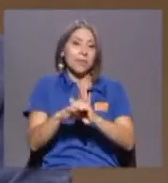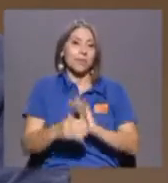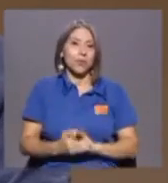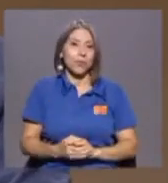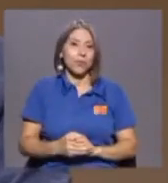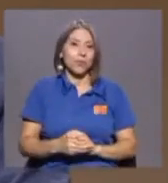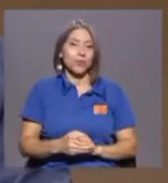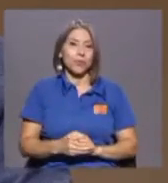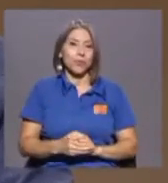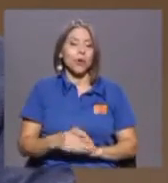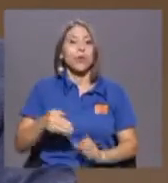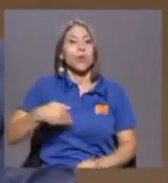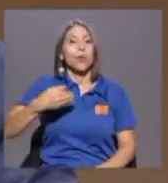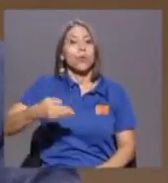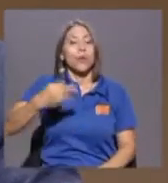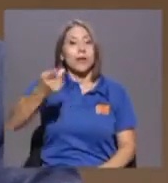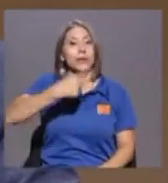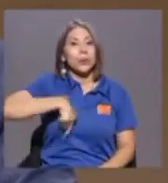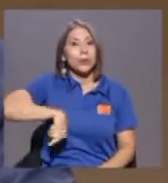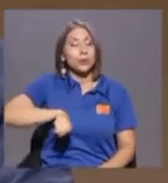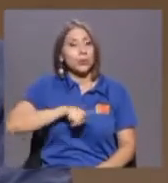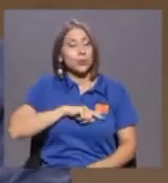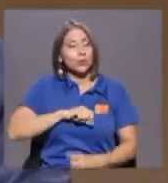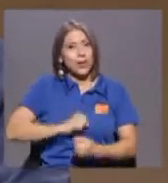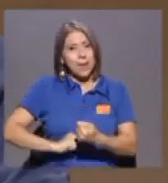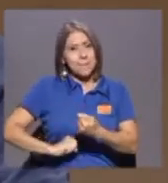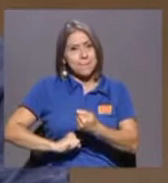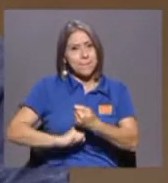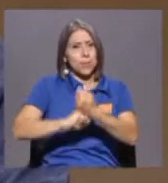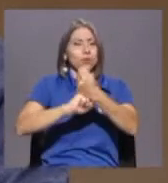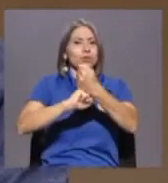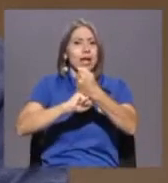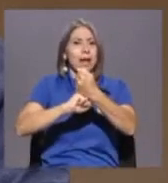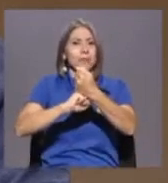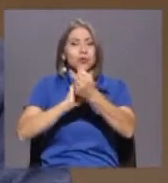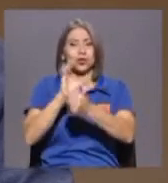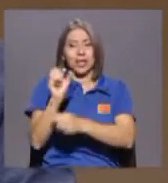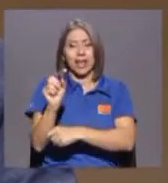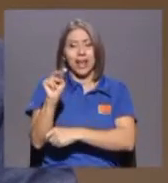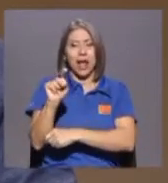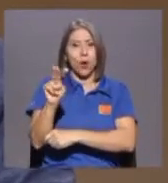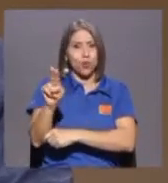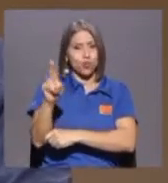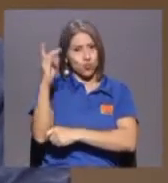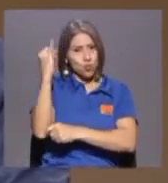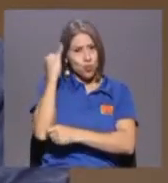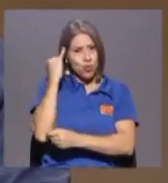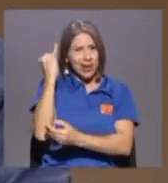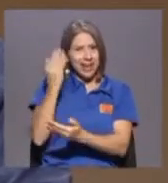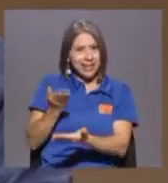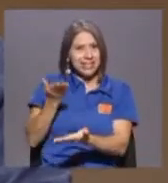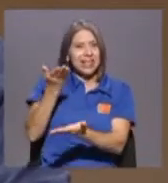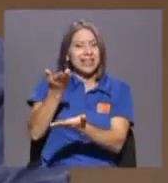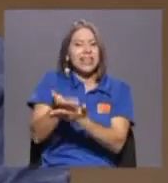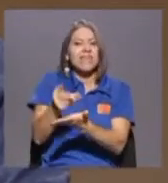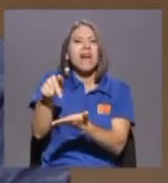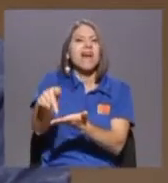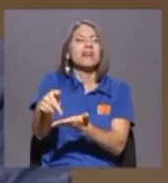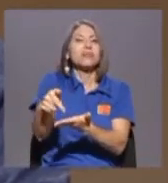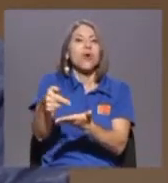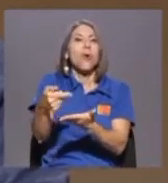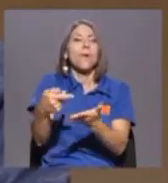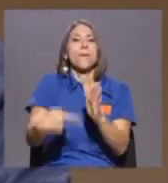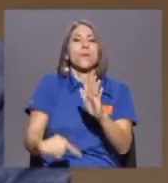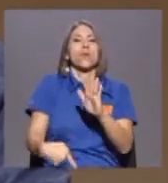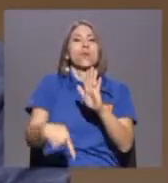cuando apoyamos toda una iniciativa en Naciones Unidas para la prohibición de las armas